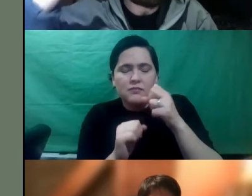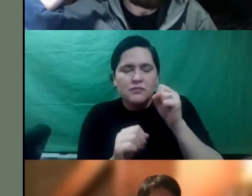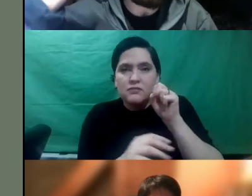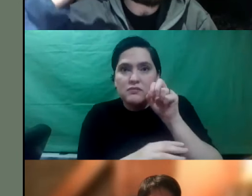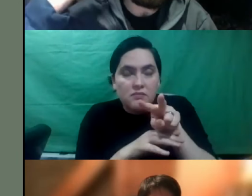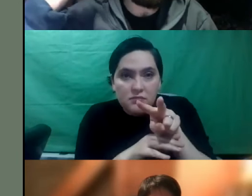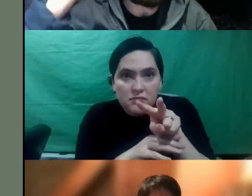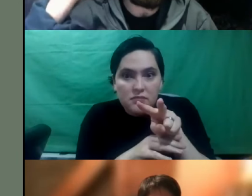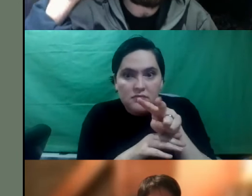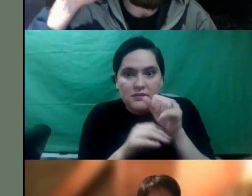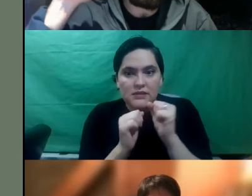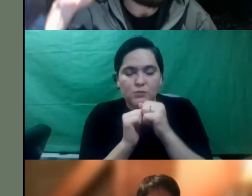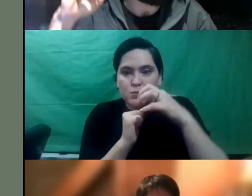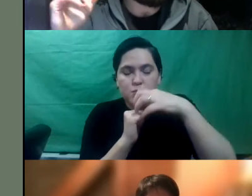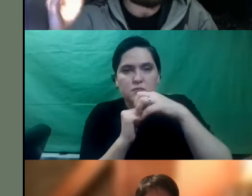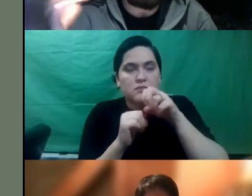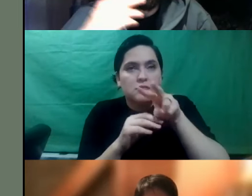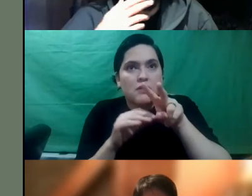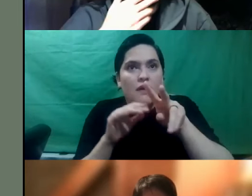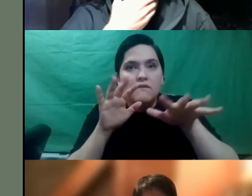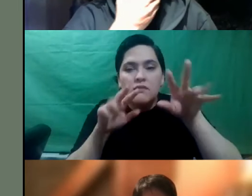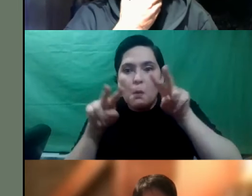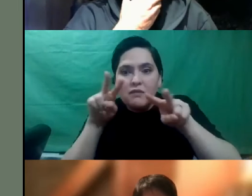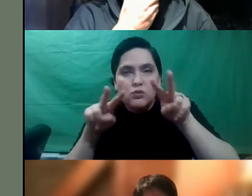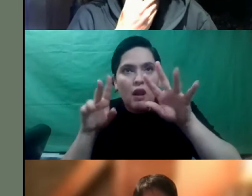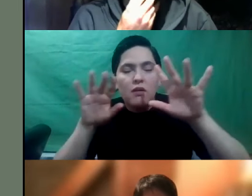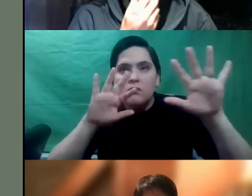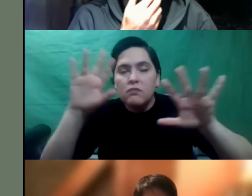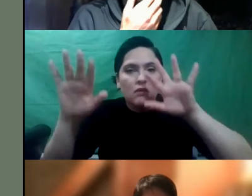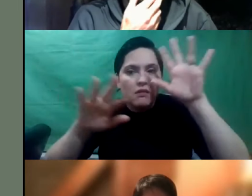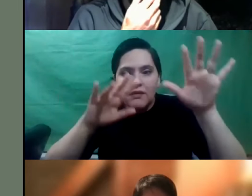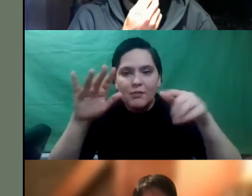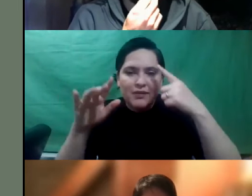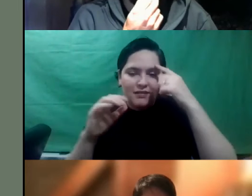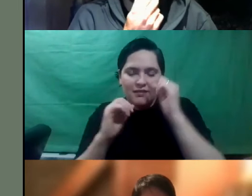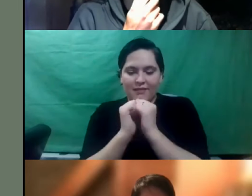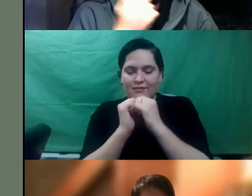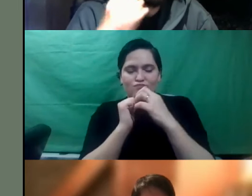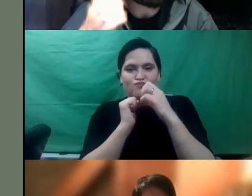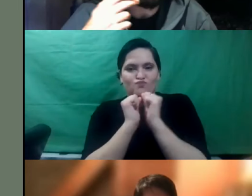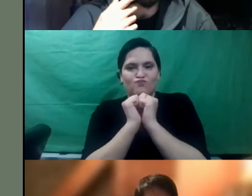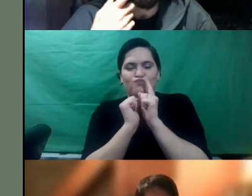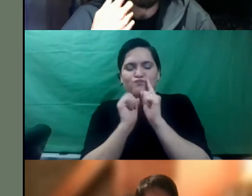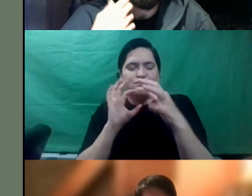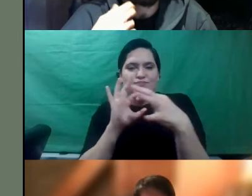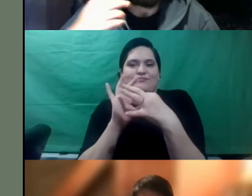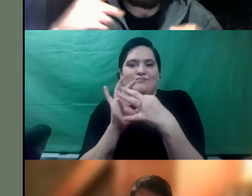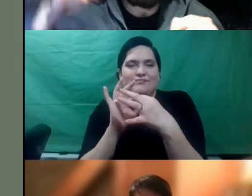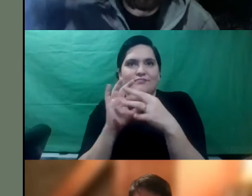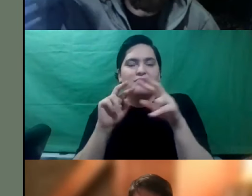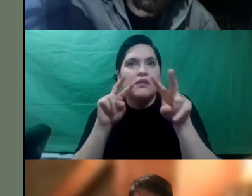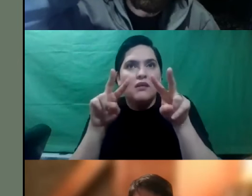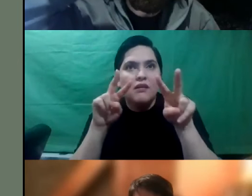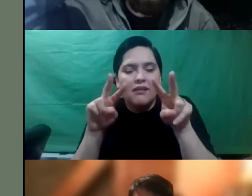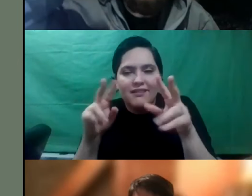de perturbaciones visuales o alucinaciones visuales tiene que ver con cómo la corteza visual está organizada y cómo su actividad también está organizada. Tiene que